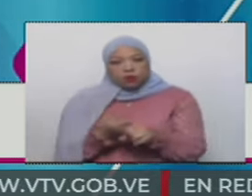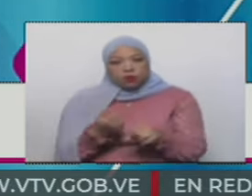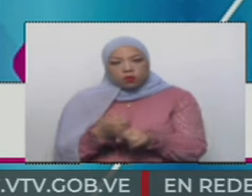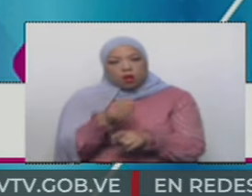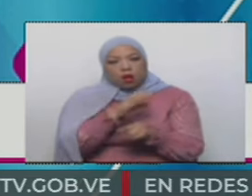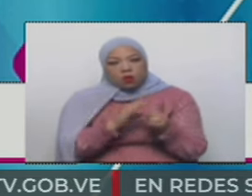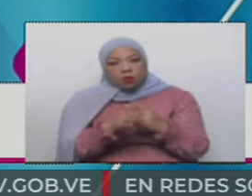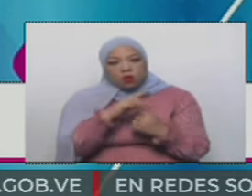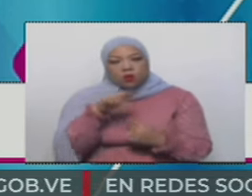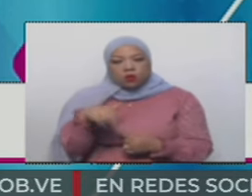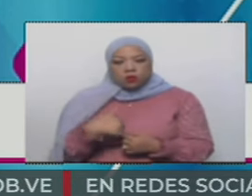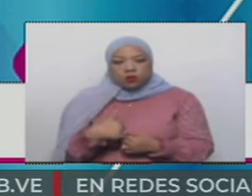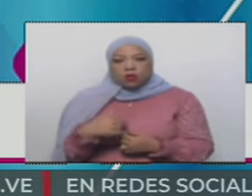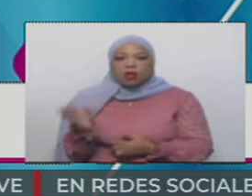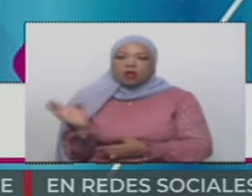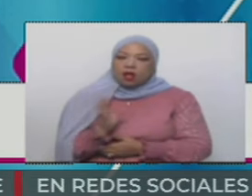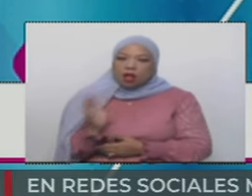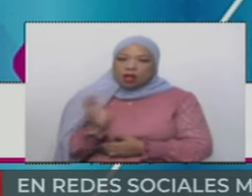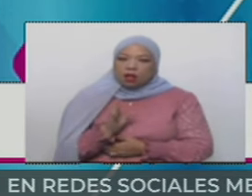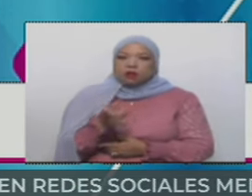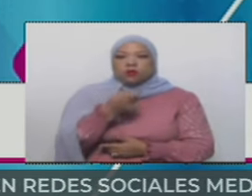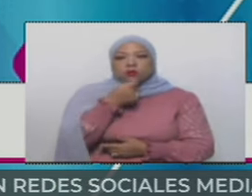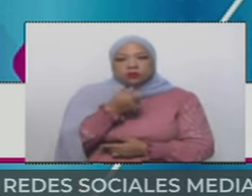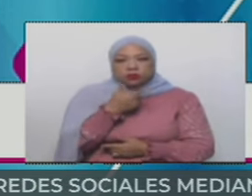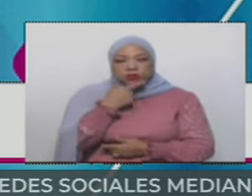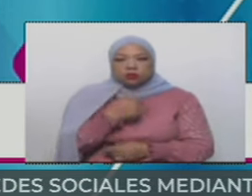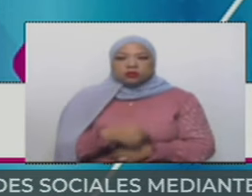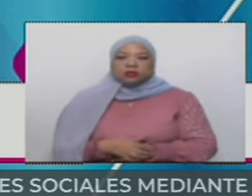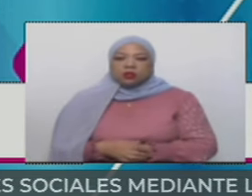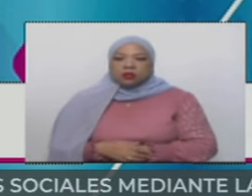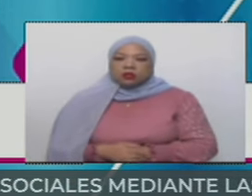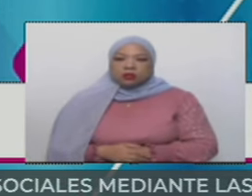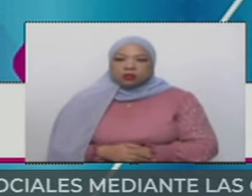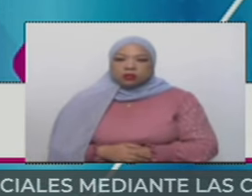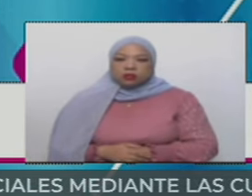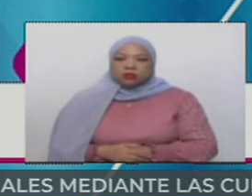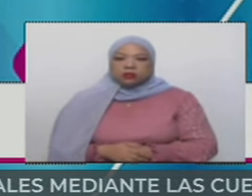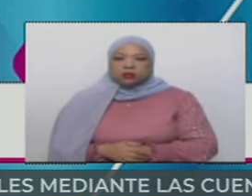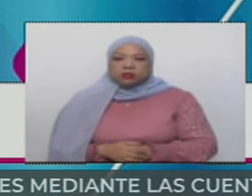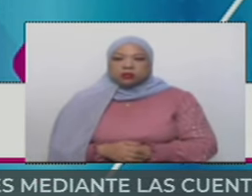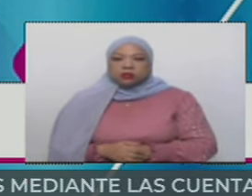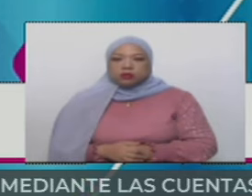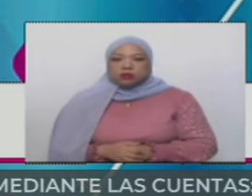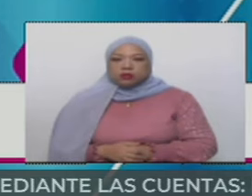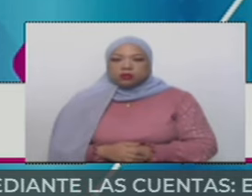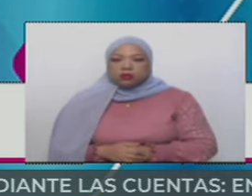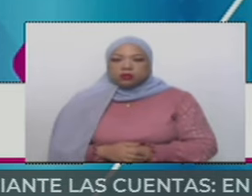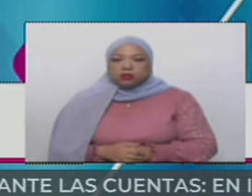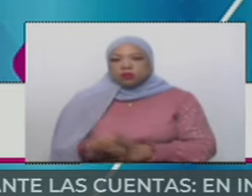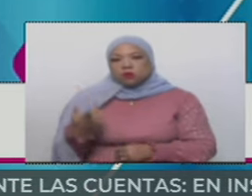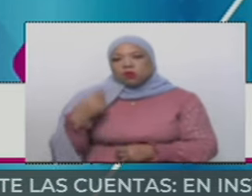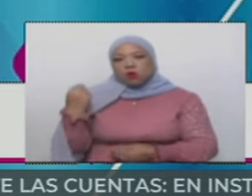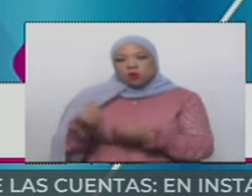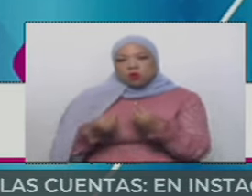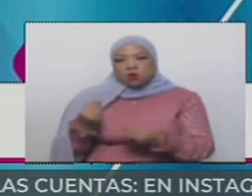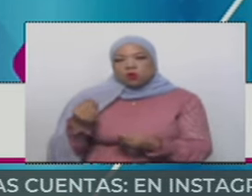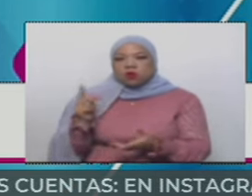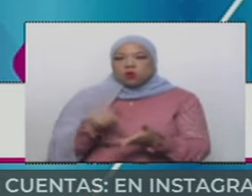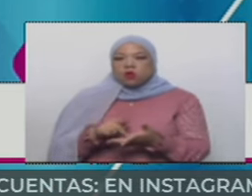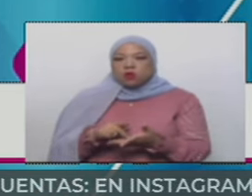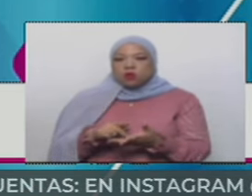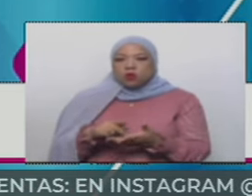cultura de fiesta en Caracas, bueno, quiere más, y yo creo que, o como lo